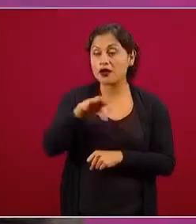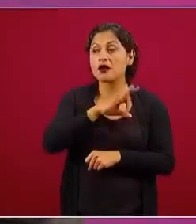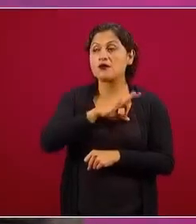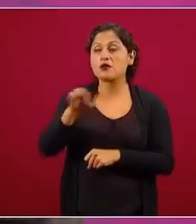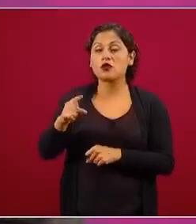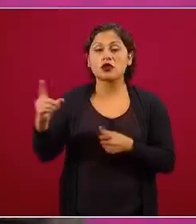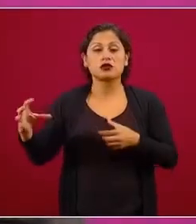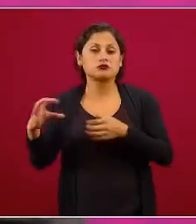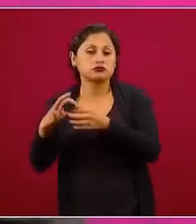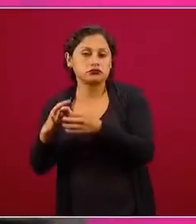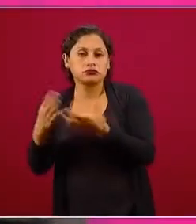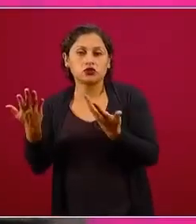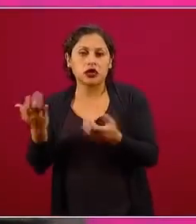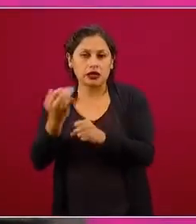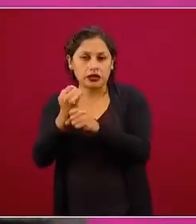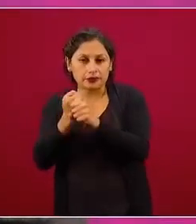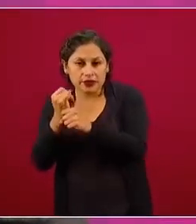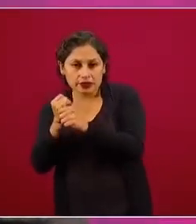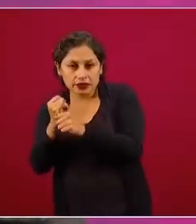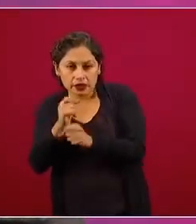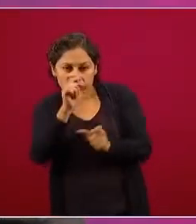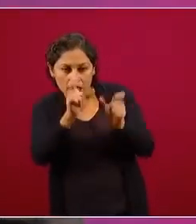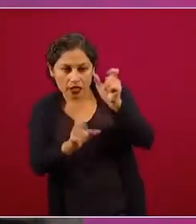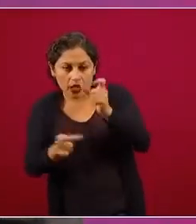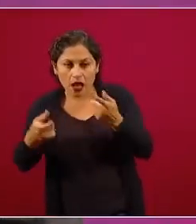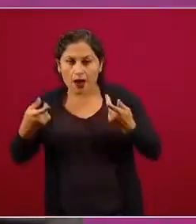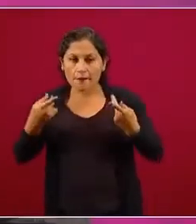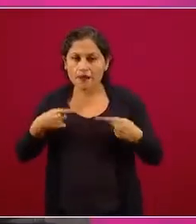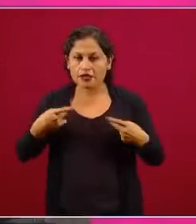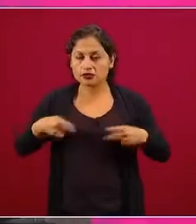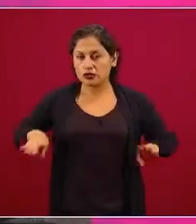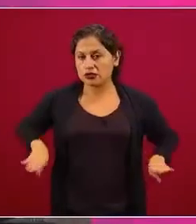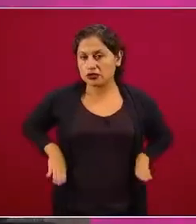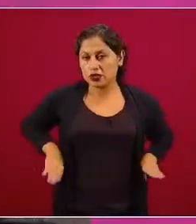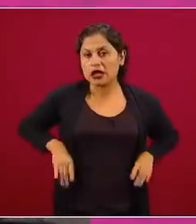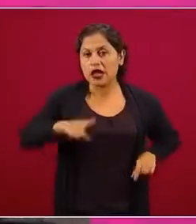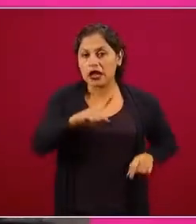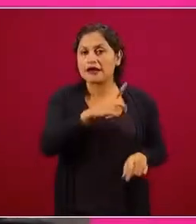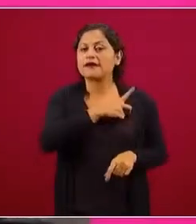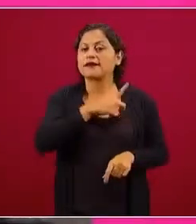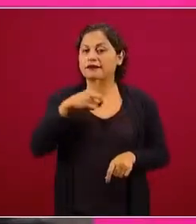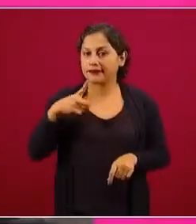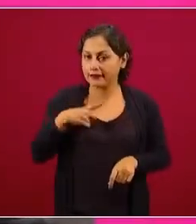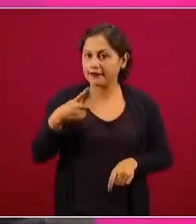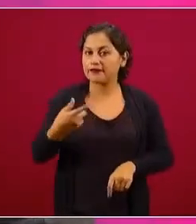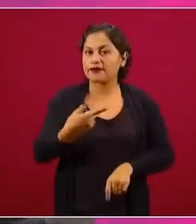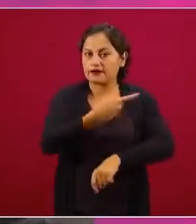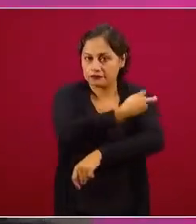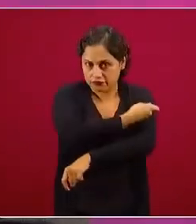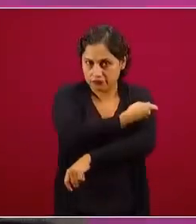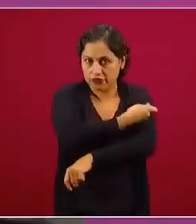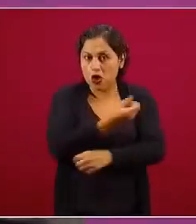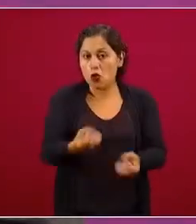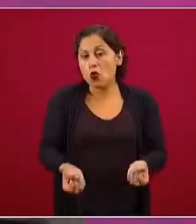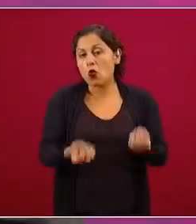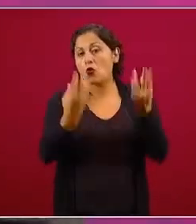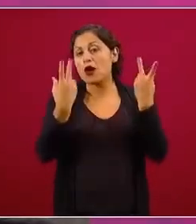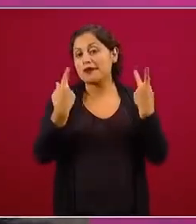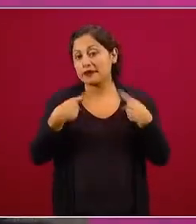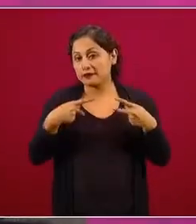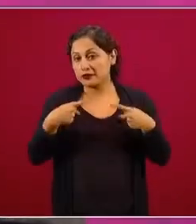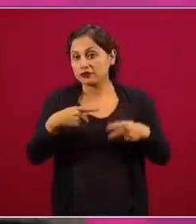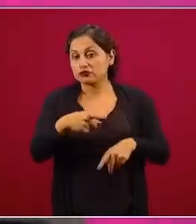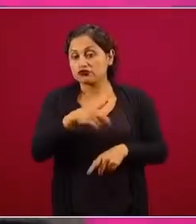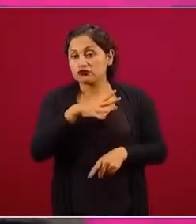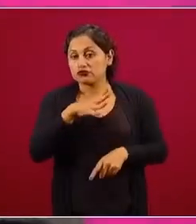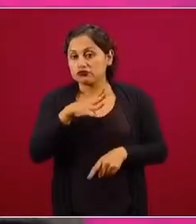estos grupos que no deben de dejar de vacunarse y que por su número el gobierno deberá de asegurar el